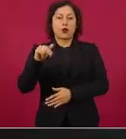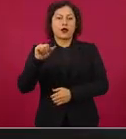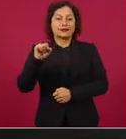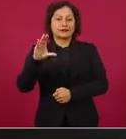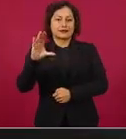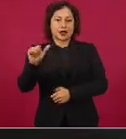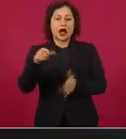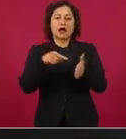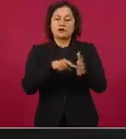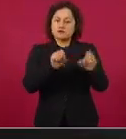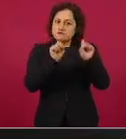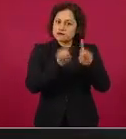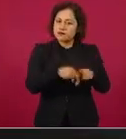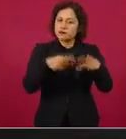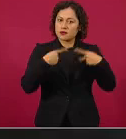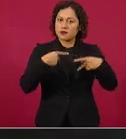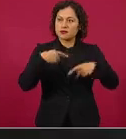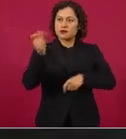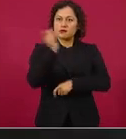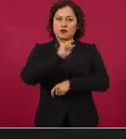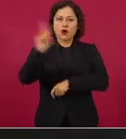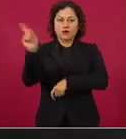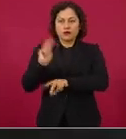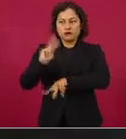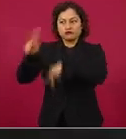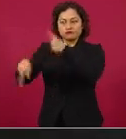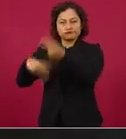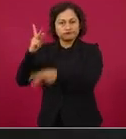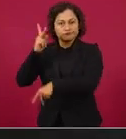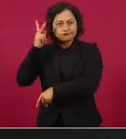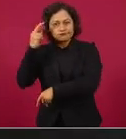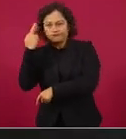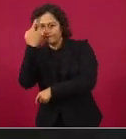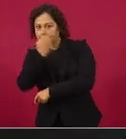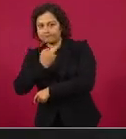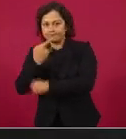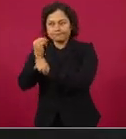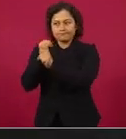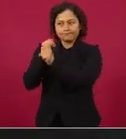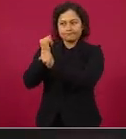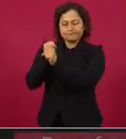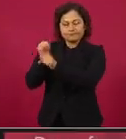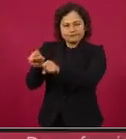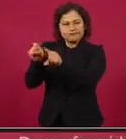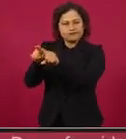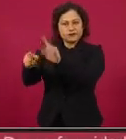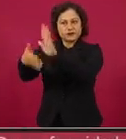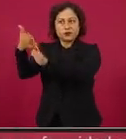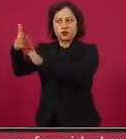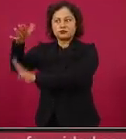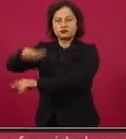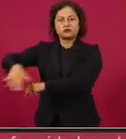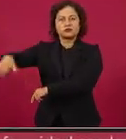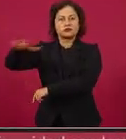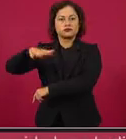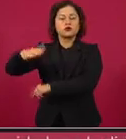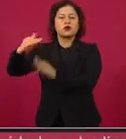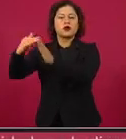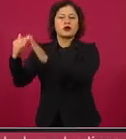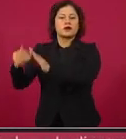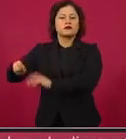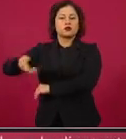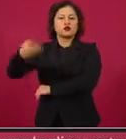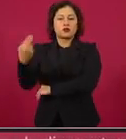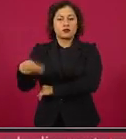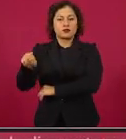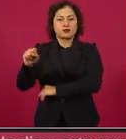realizó también la evaluación, nota técnica del área de derrumbe de la construcción del desarrollo Serena, que y